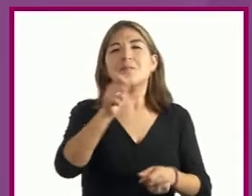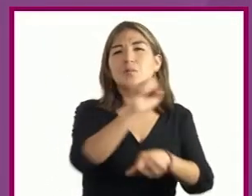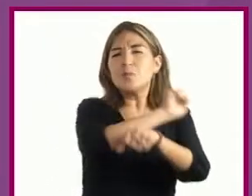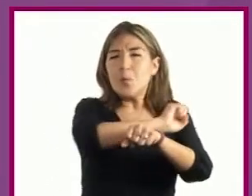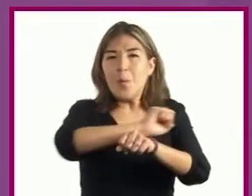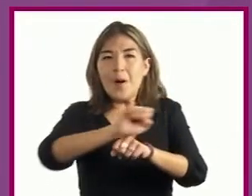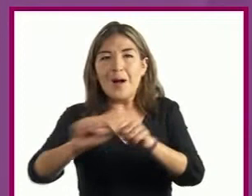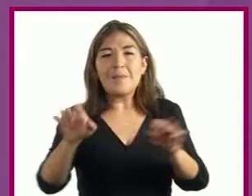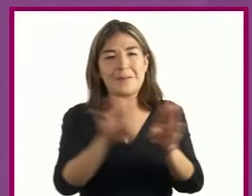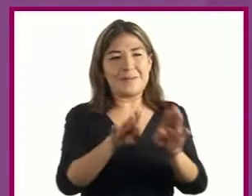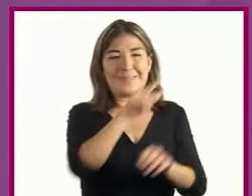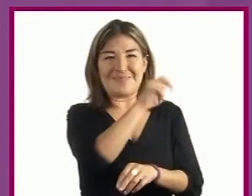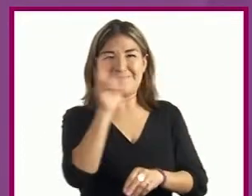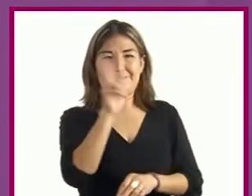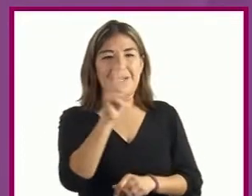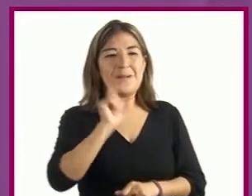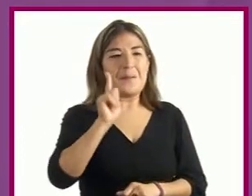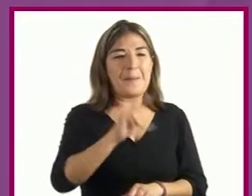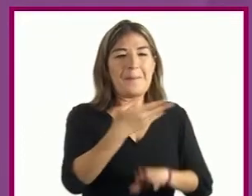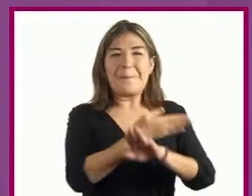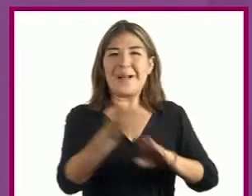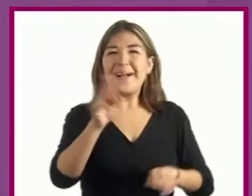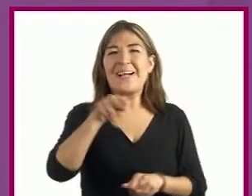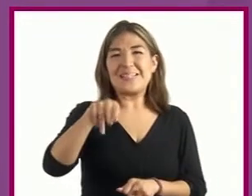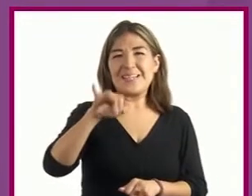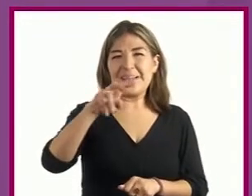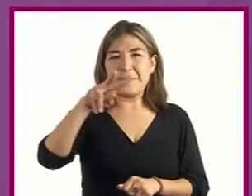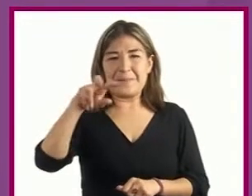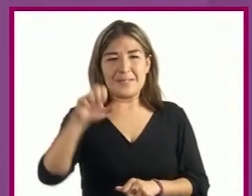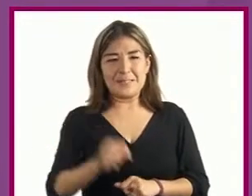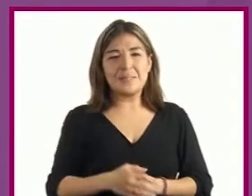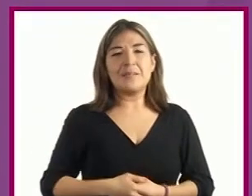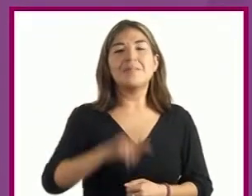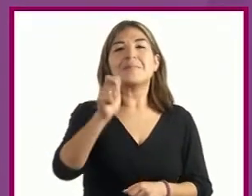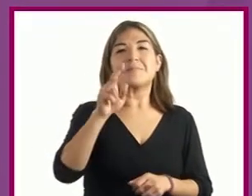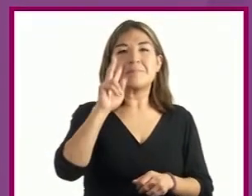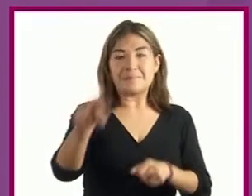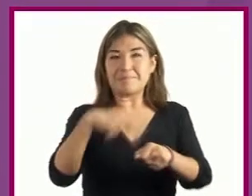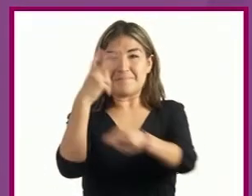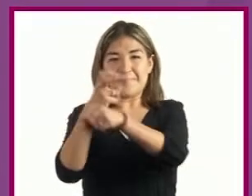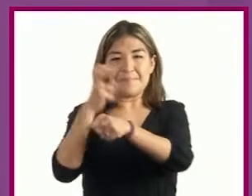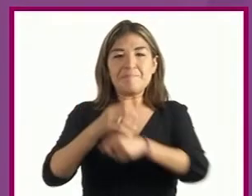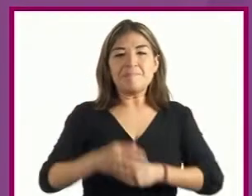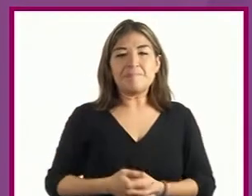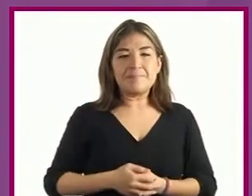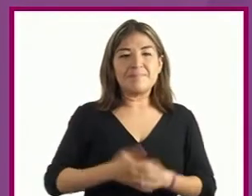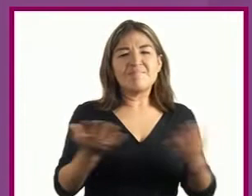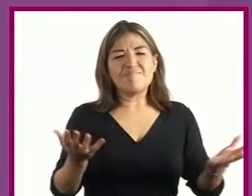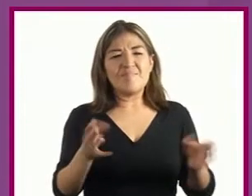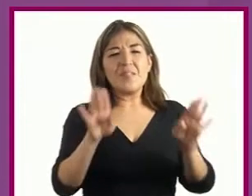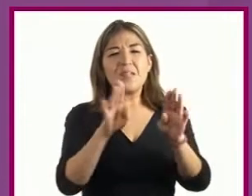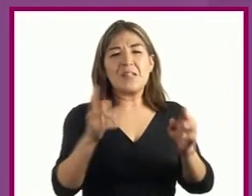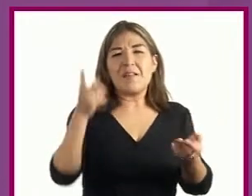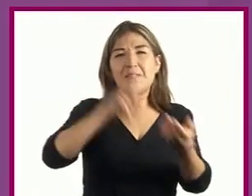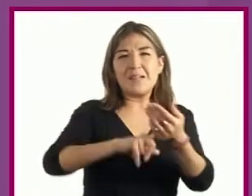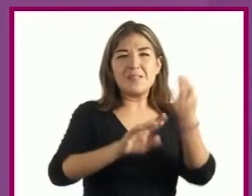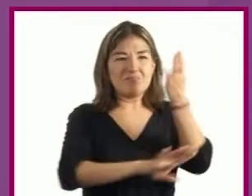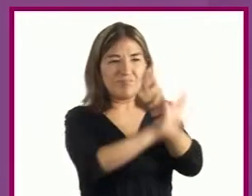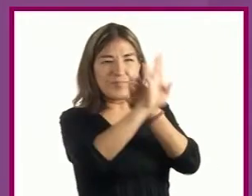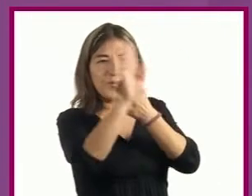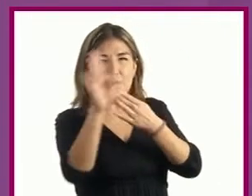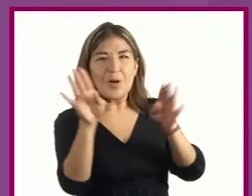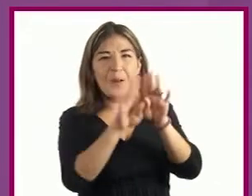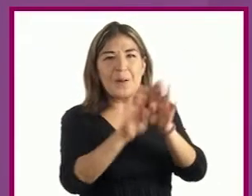como la viñeta de Blancanieves, o suntuosos, como en la segunda. o con fondos